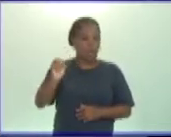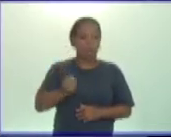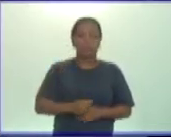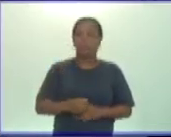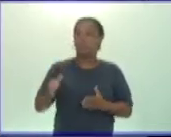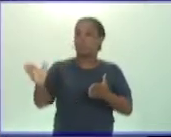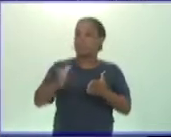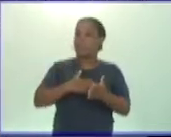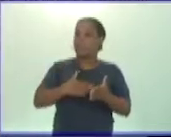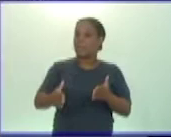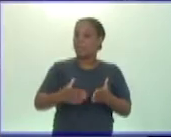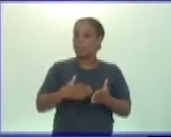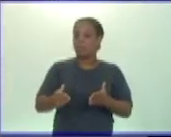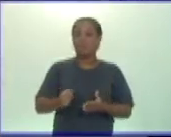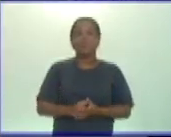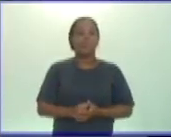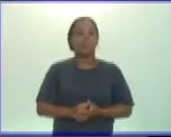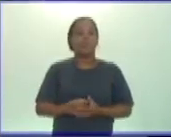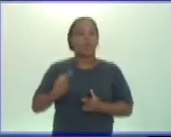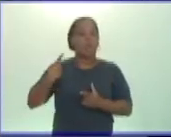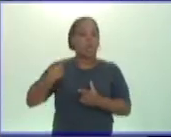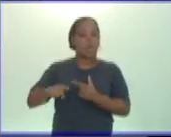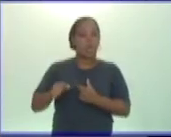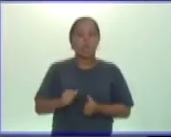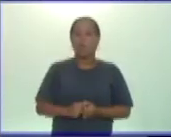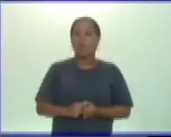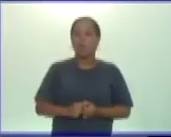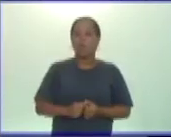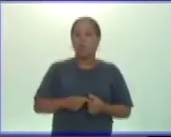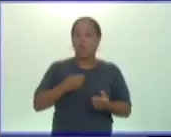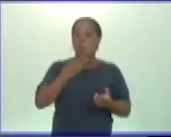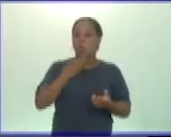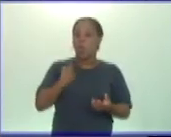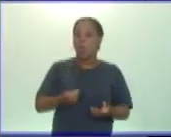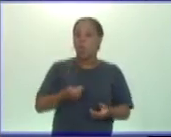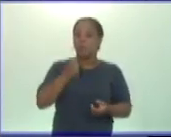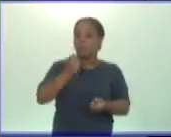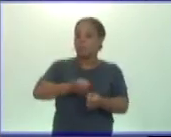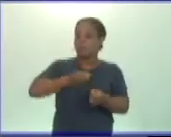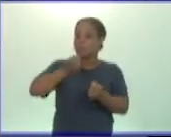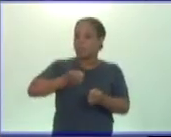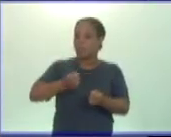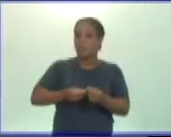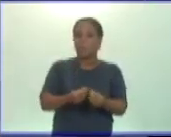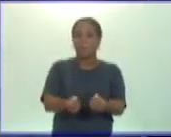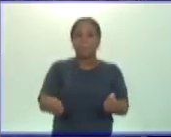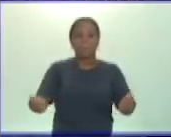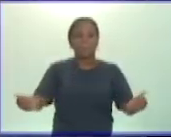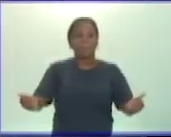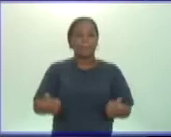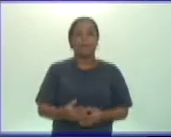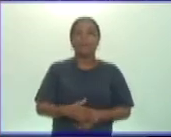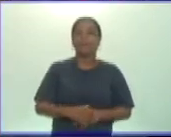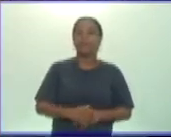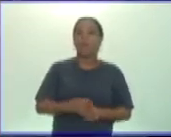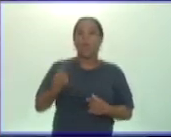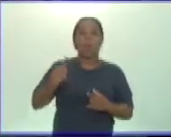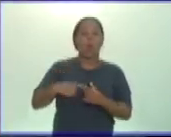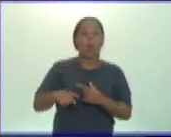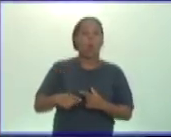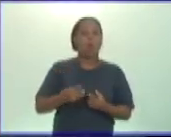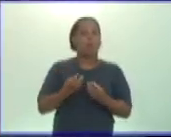agricultura utiliza entre otros los óxidos de magnesio, calcio y zinc para nutrir el suelo. Otros óxidos pueden